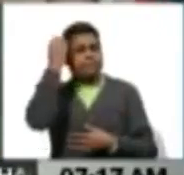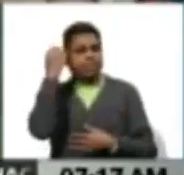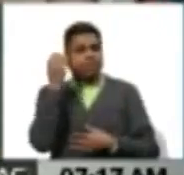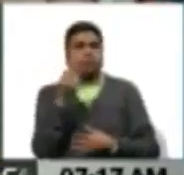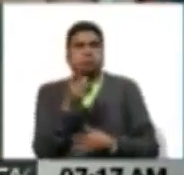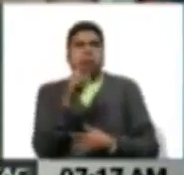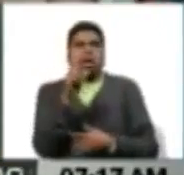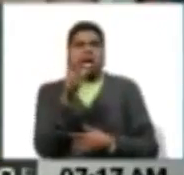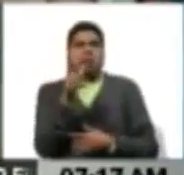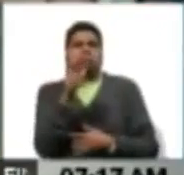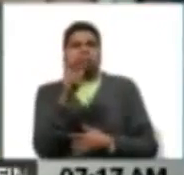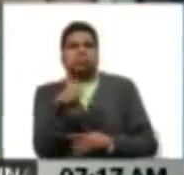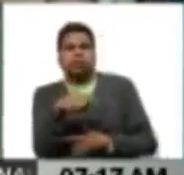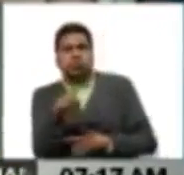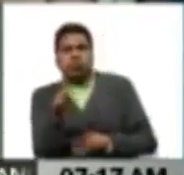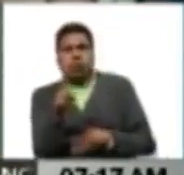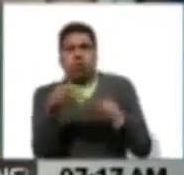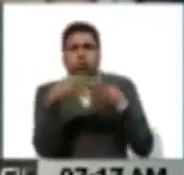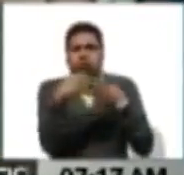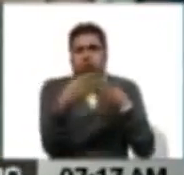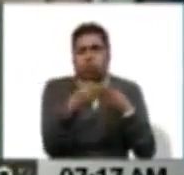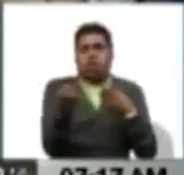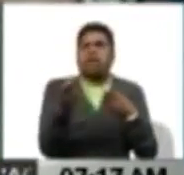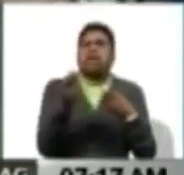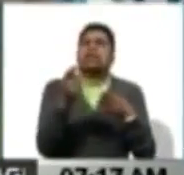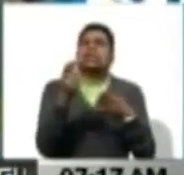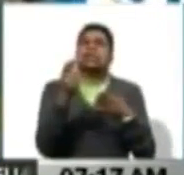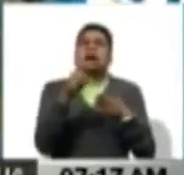divisas. Y evidentemente, pues,